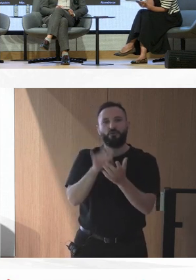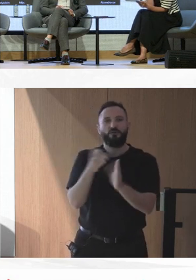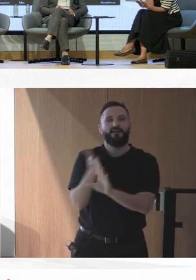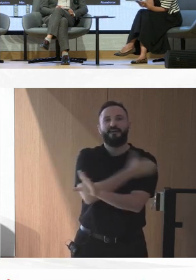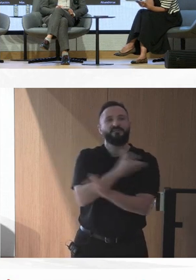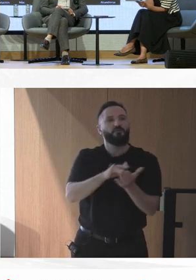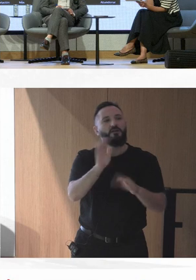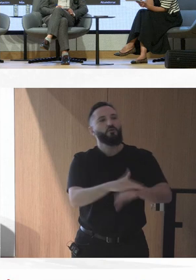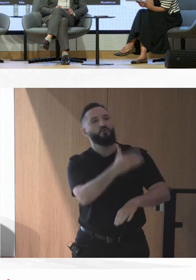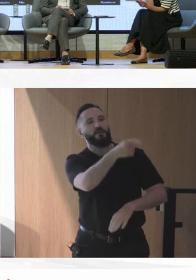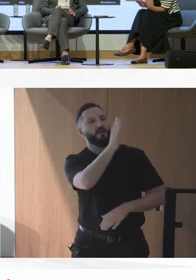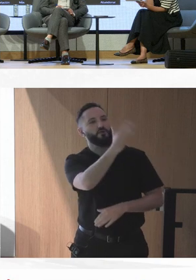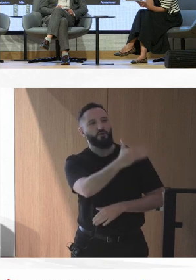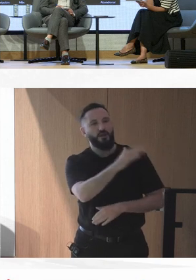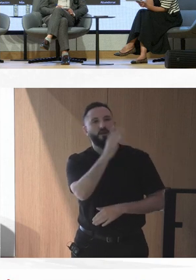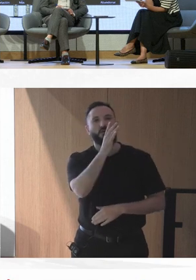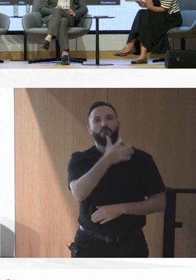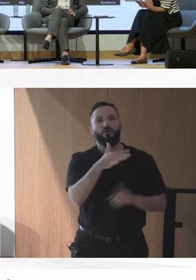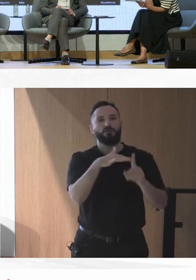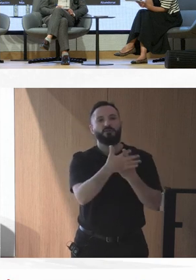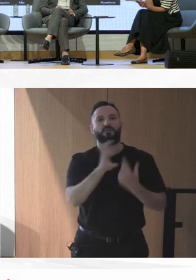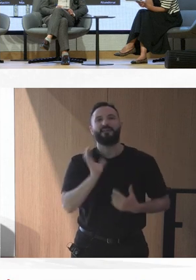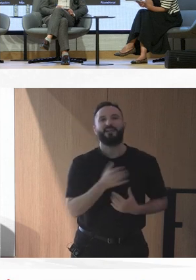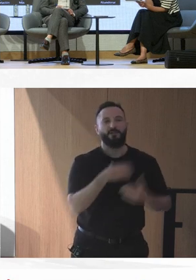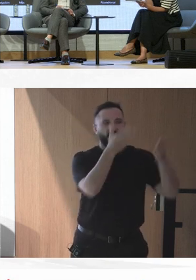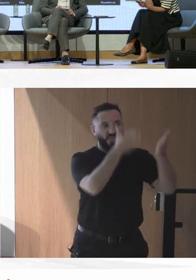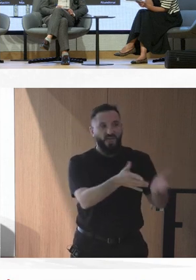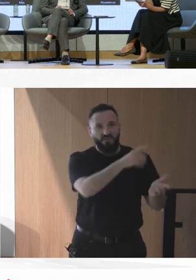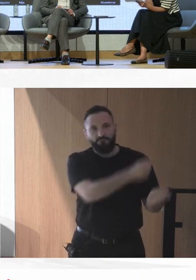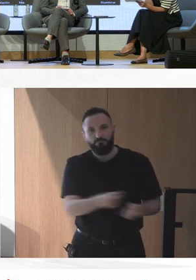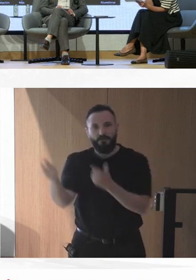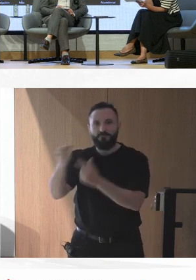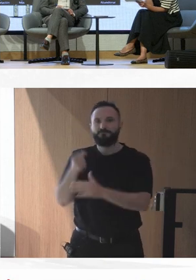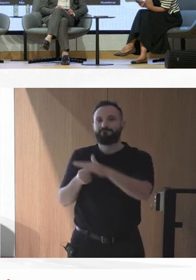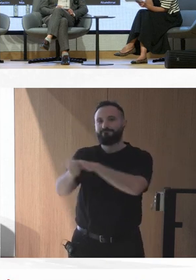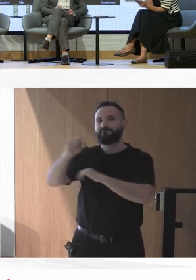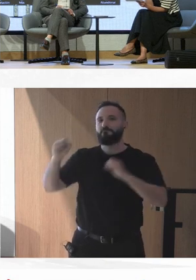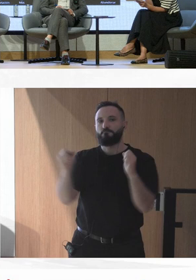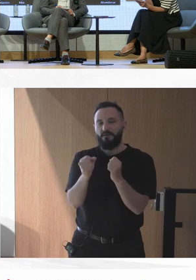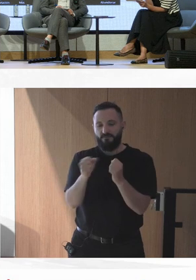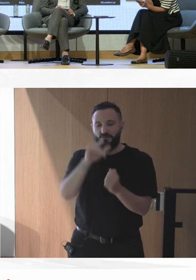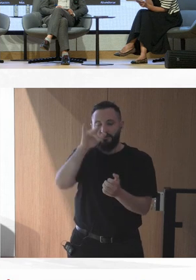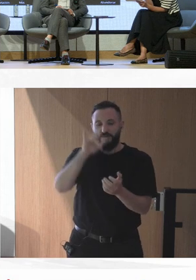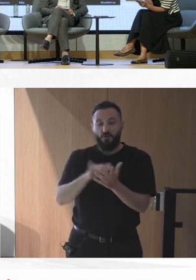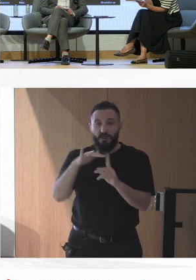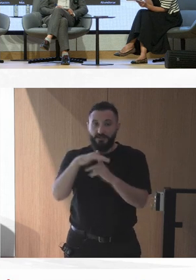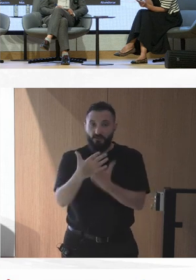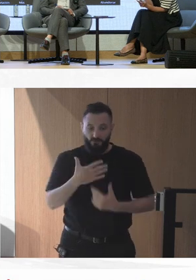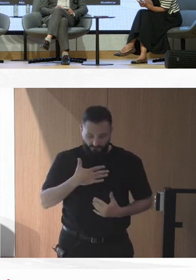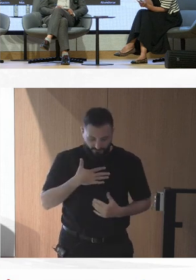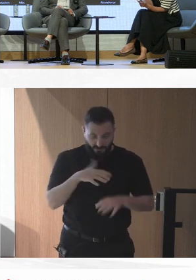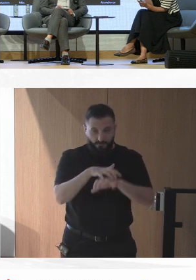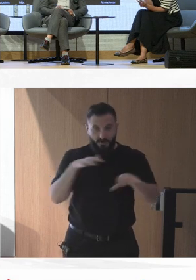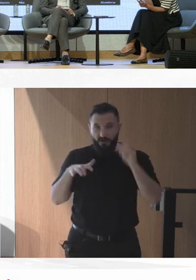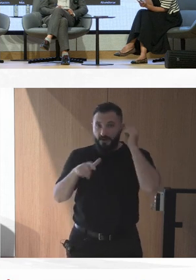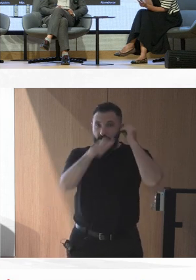no culpables por razón de la incapacidad. En la mayor parte de los casos, mi cliente en aquel momento, el